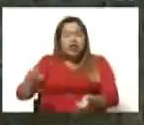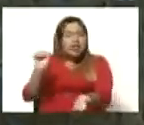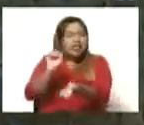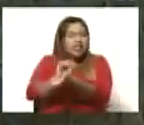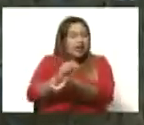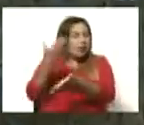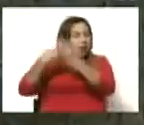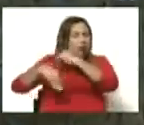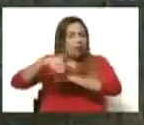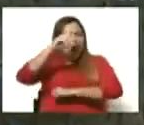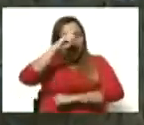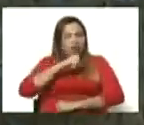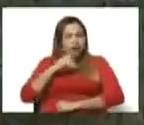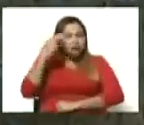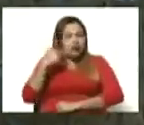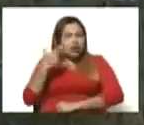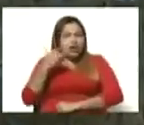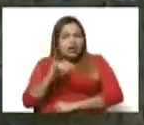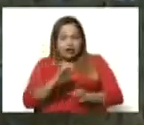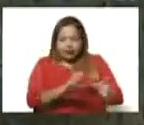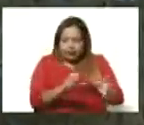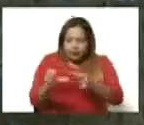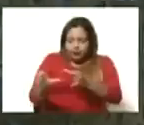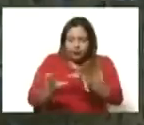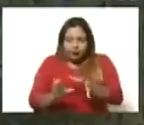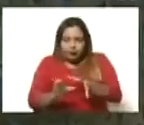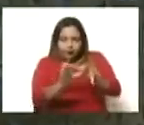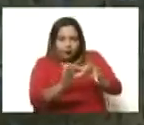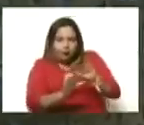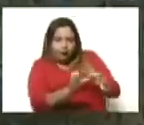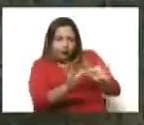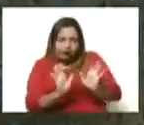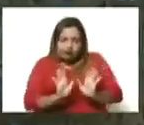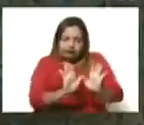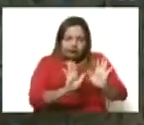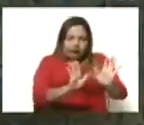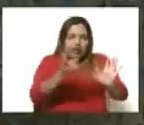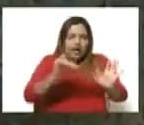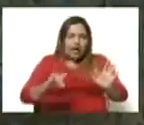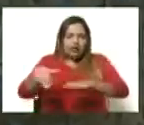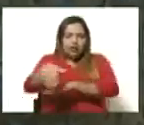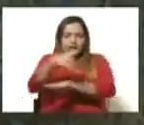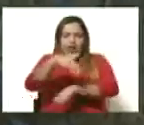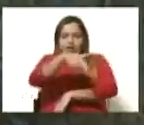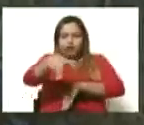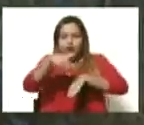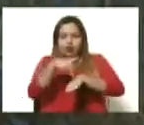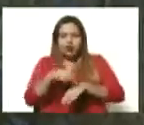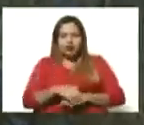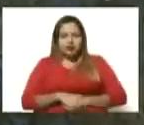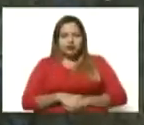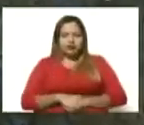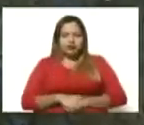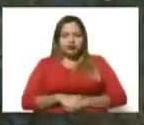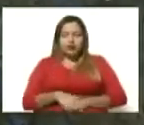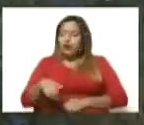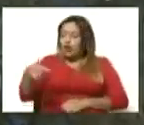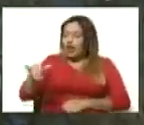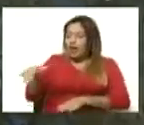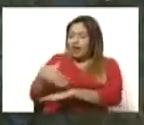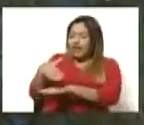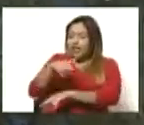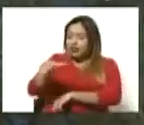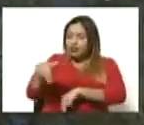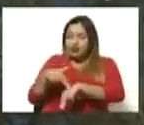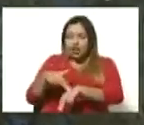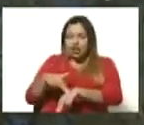las plantaciones y los fueron arrimando hacia lo que hoy son es la carretera nacional. Es decir, los sectores... Lo que es la carretera nacional, que